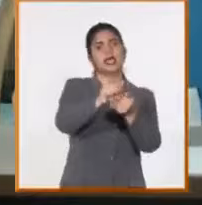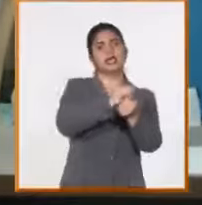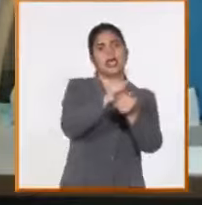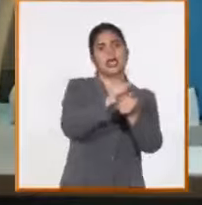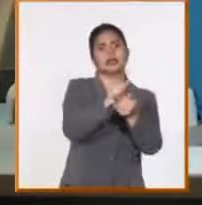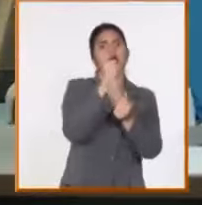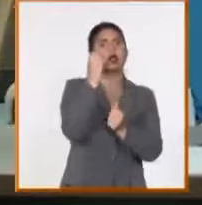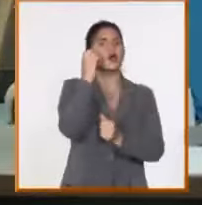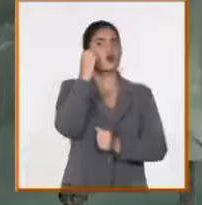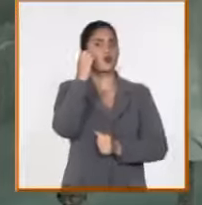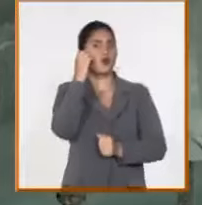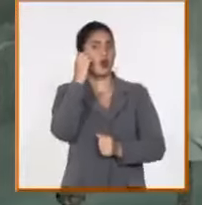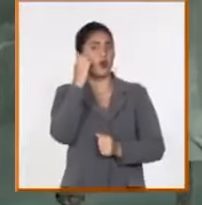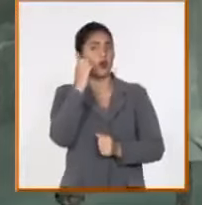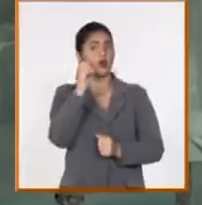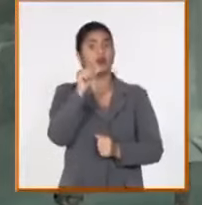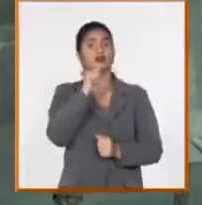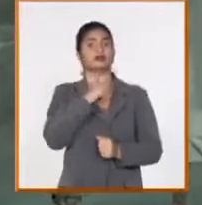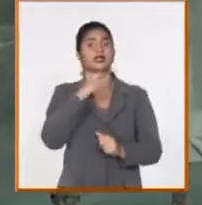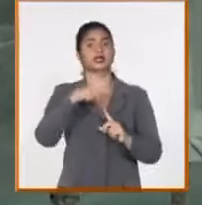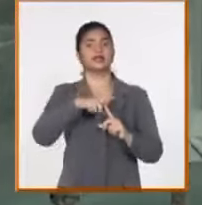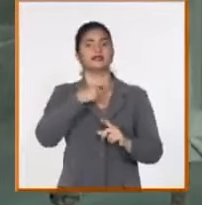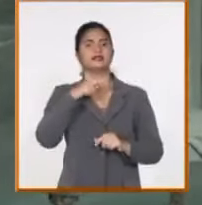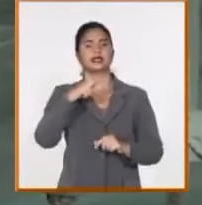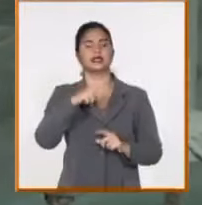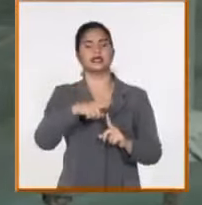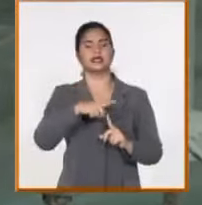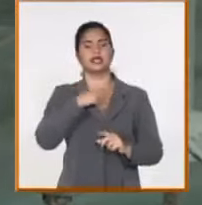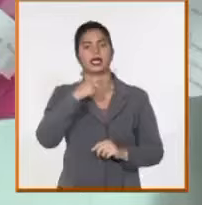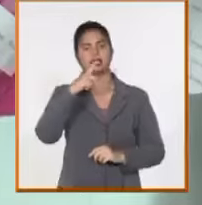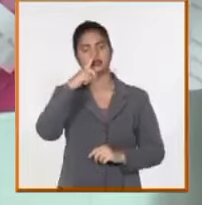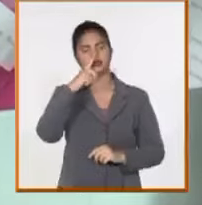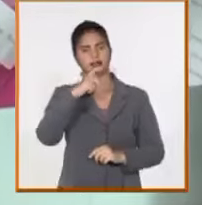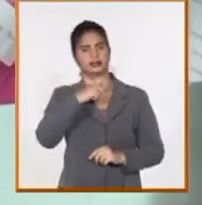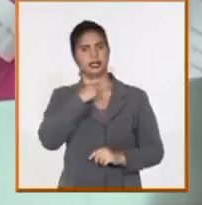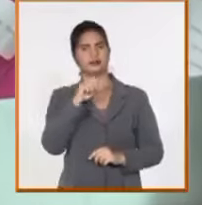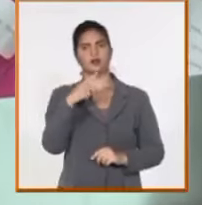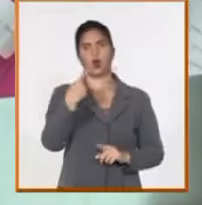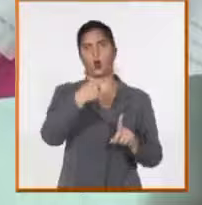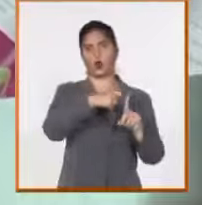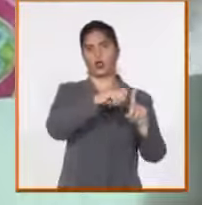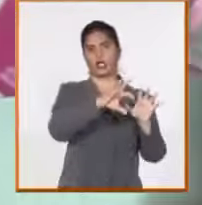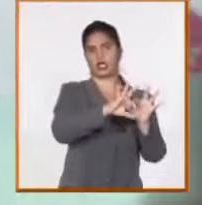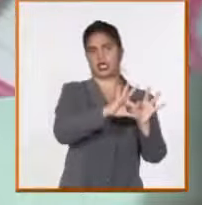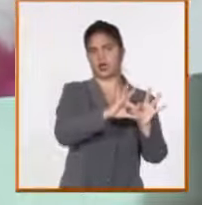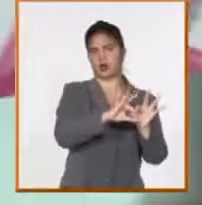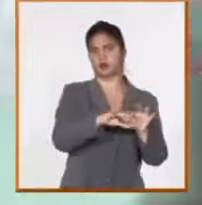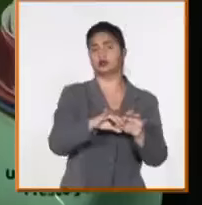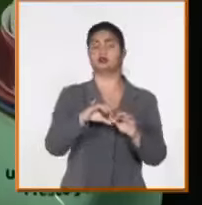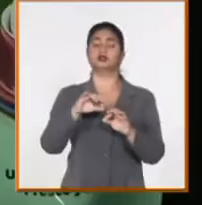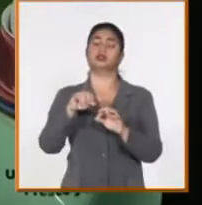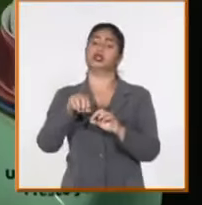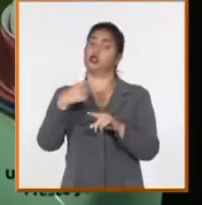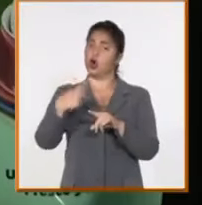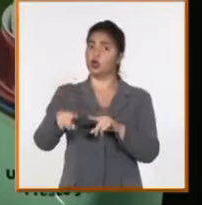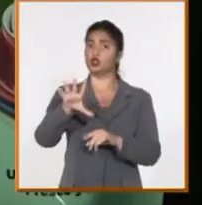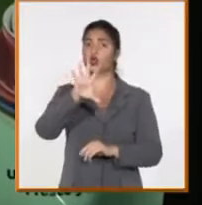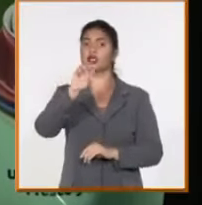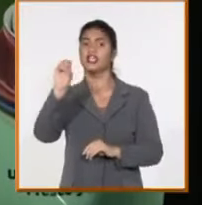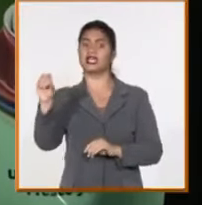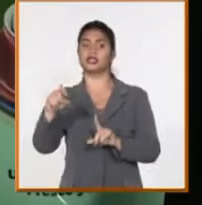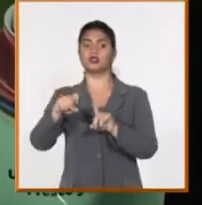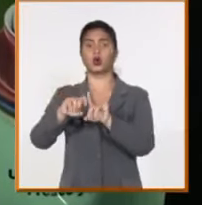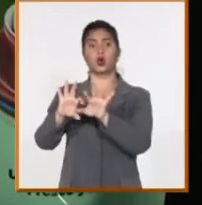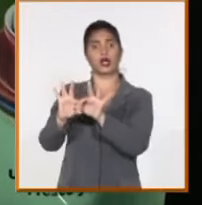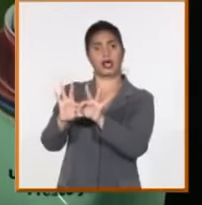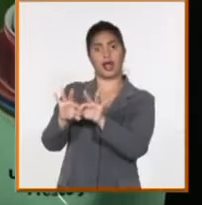de 500 g y 1 kg y de los detergentes líquidos estamos también comercializando el